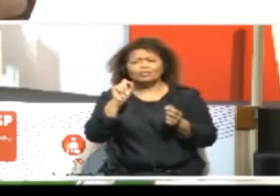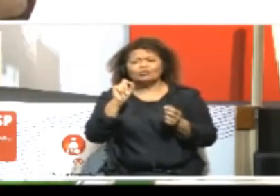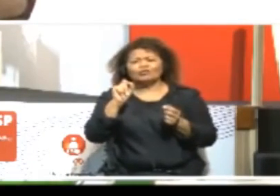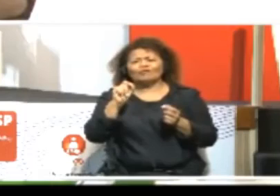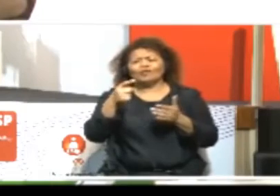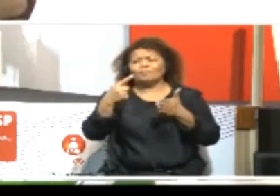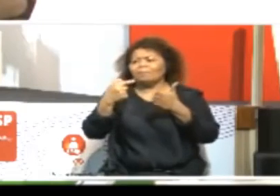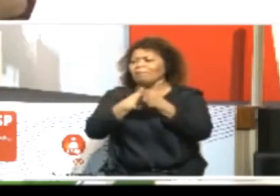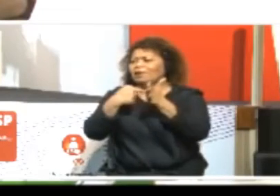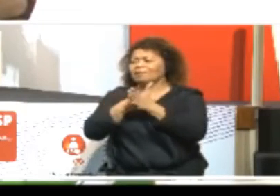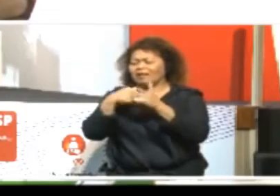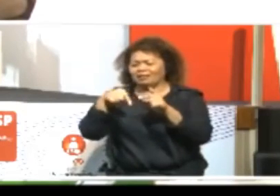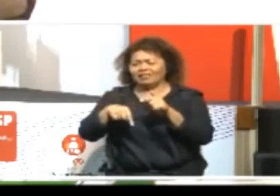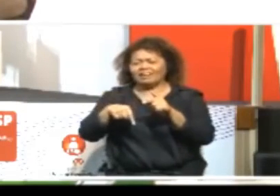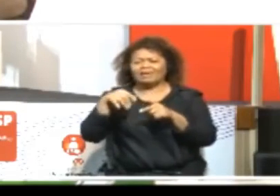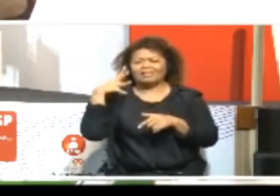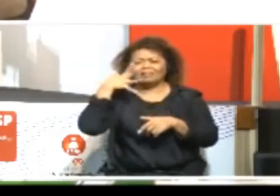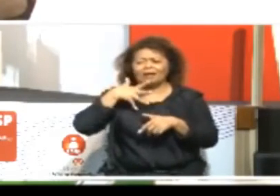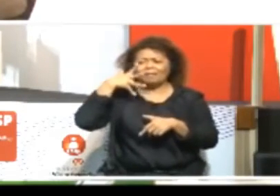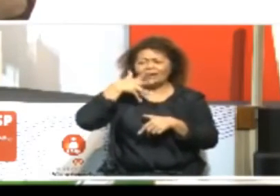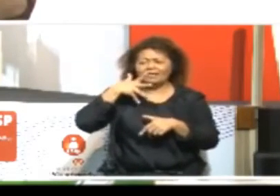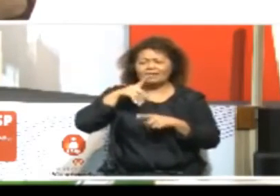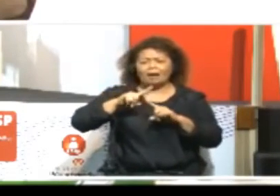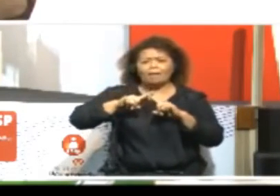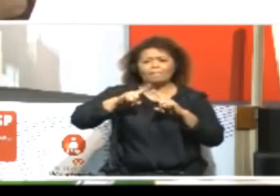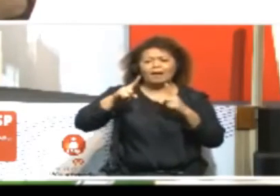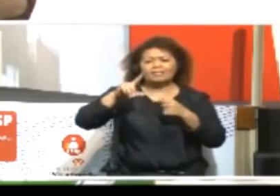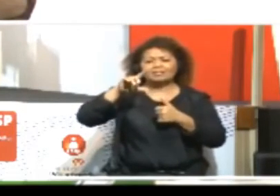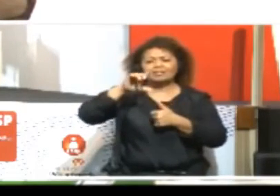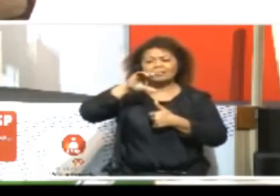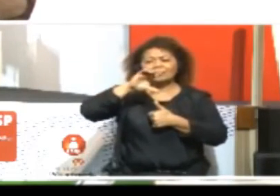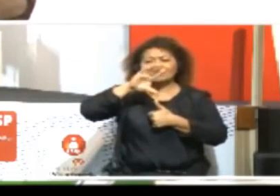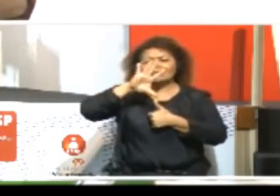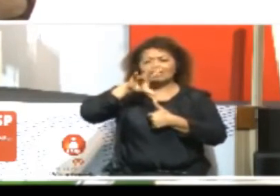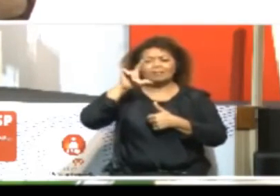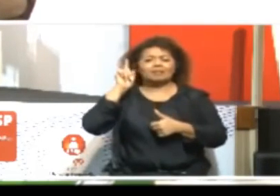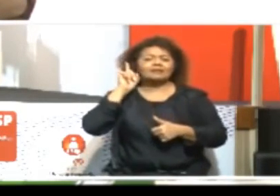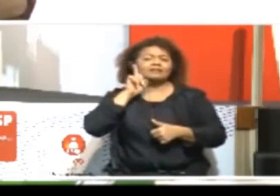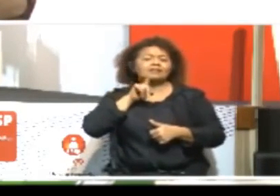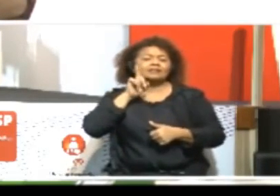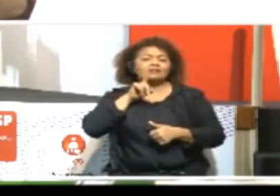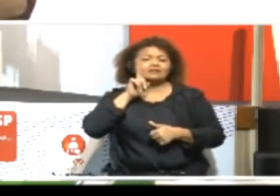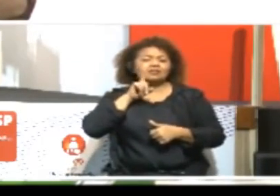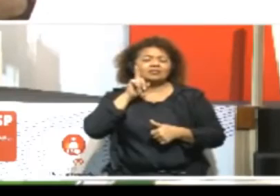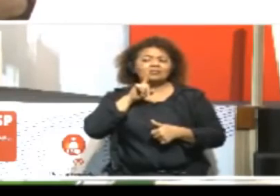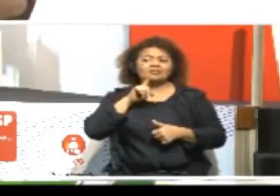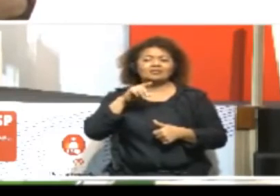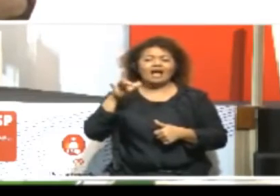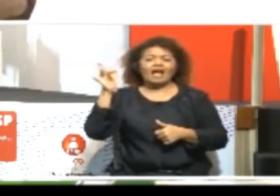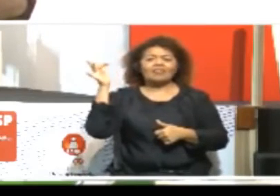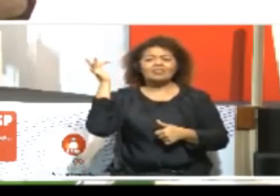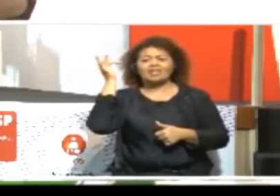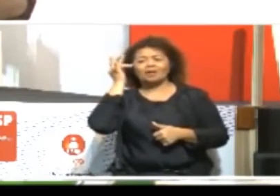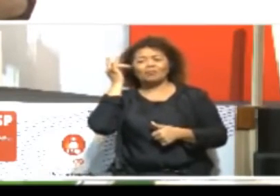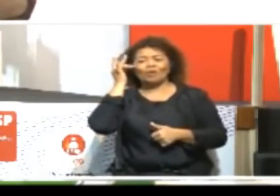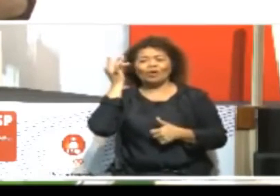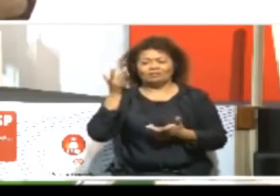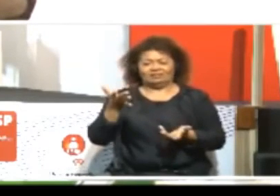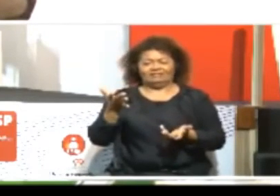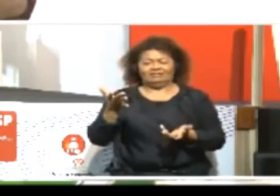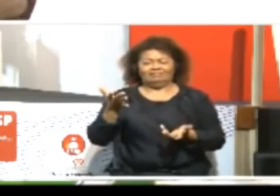está en furor en los Estados Unidos. Performance management o management by